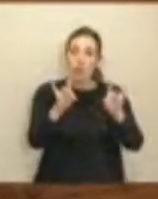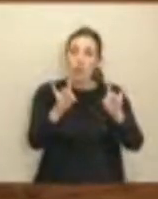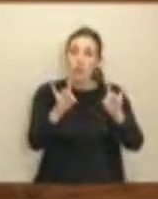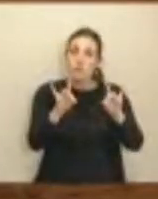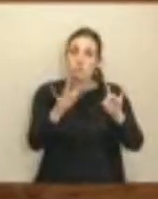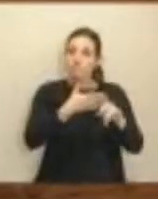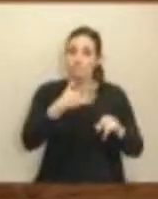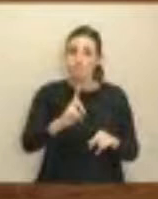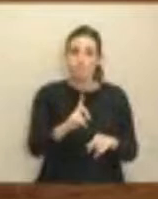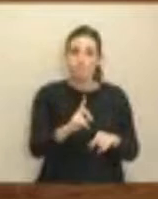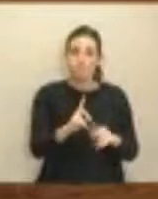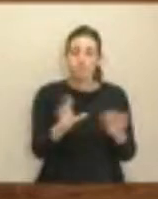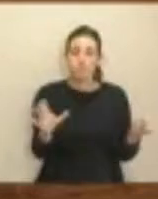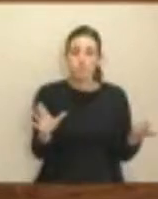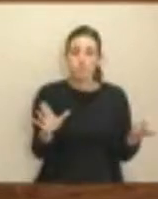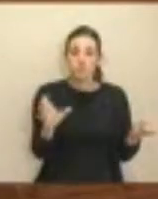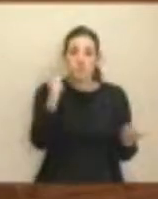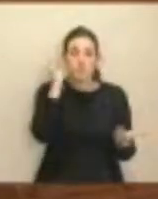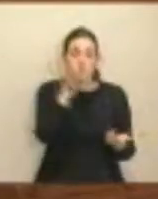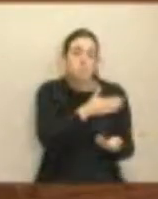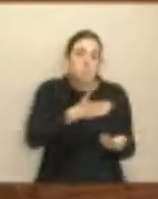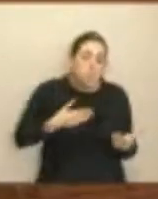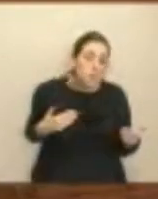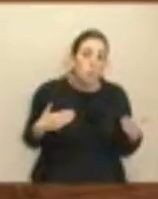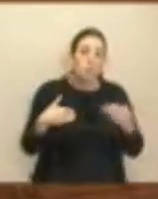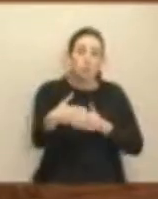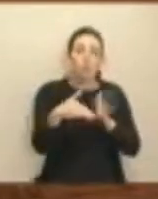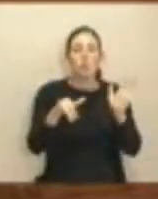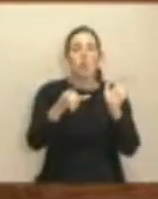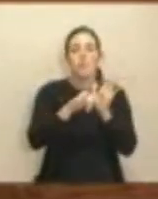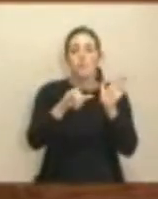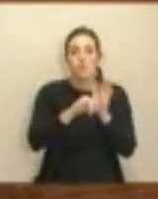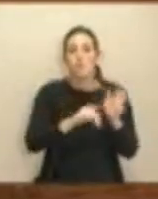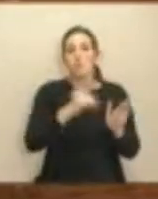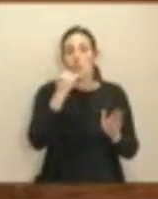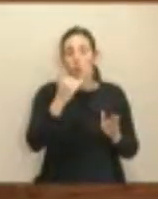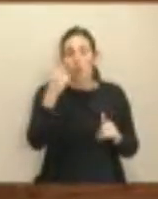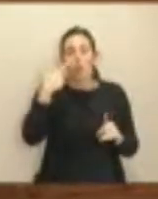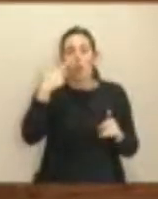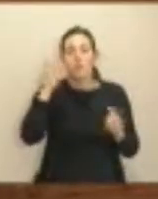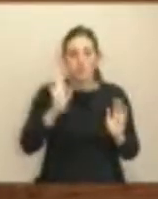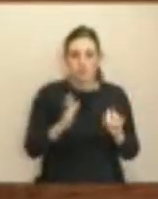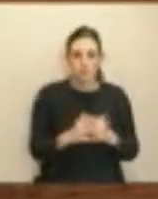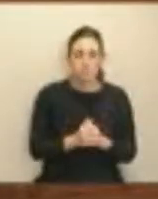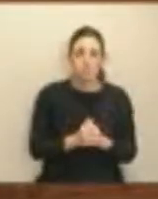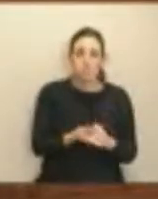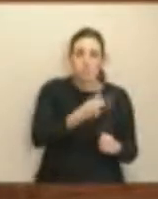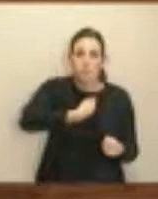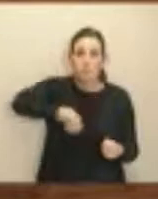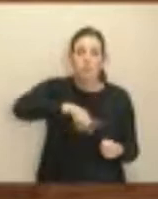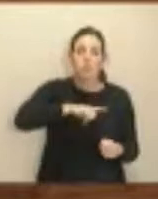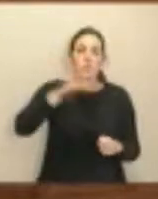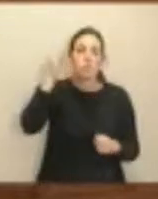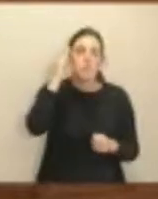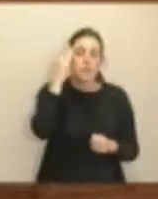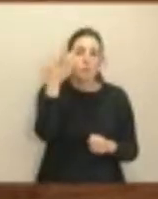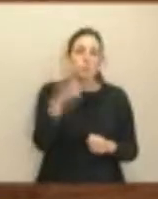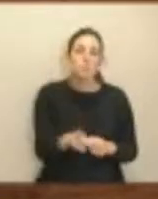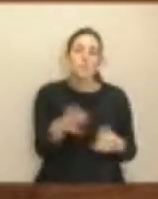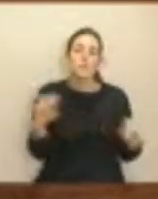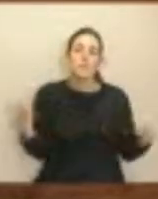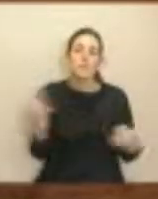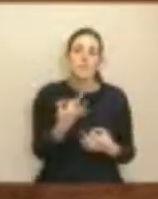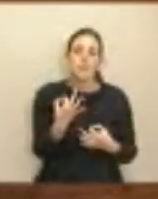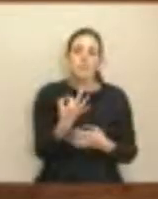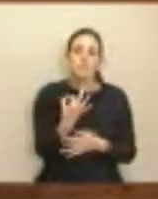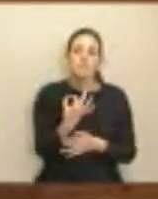Quede reflejado para el futuro más inmediato y para el futuro. Nosotros creíamos también que